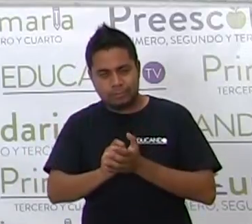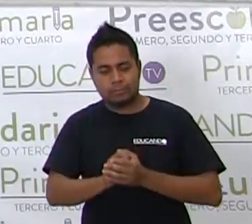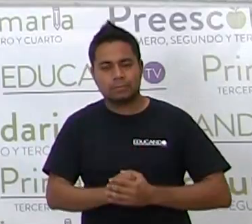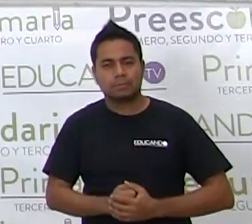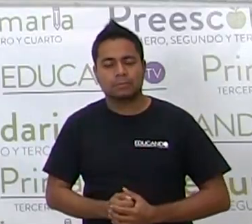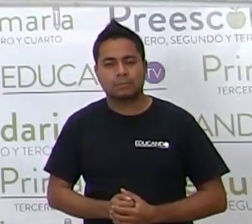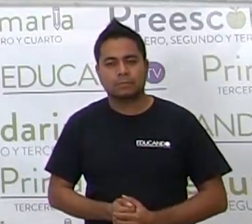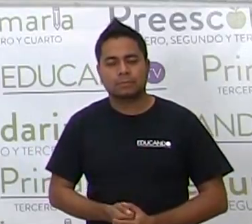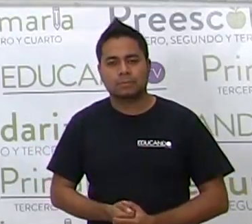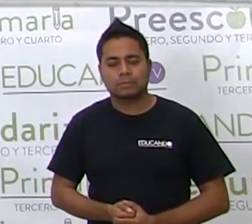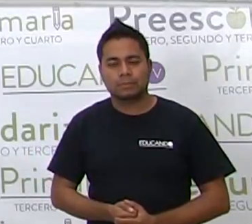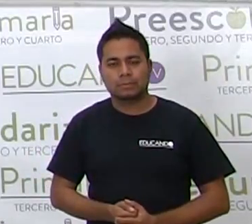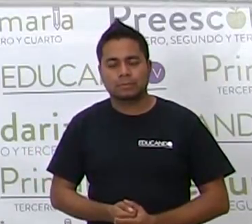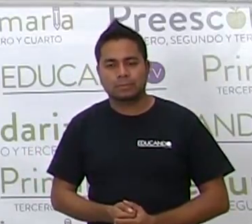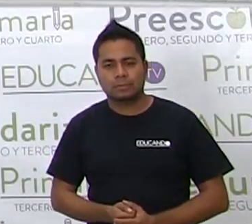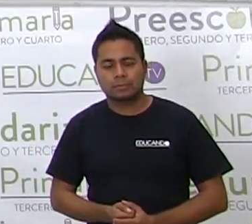Popol